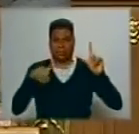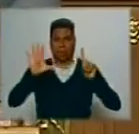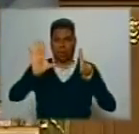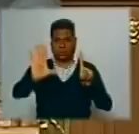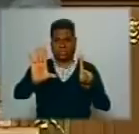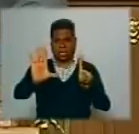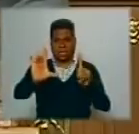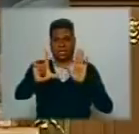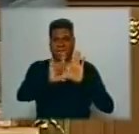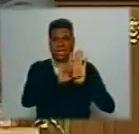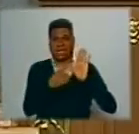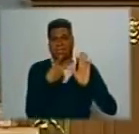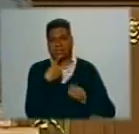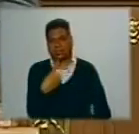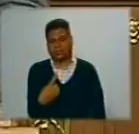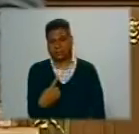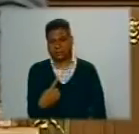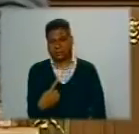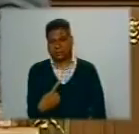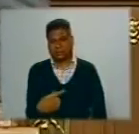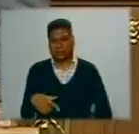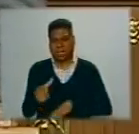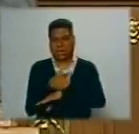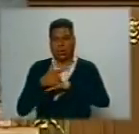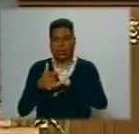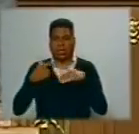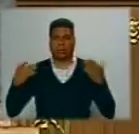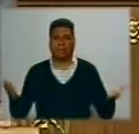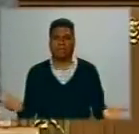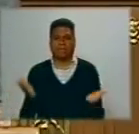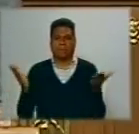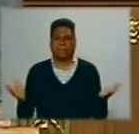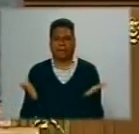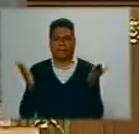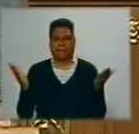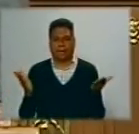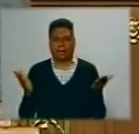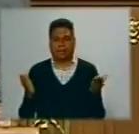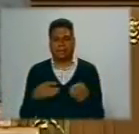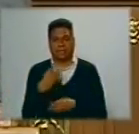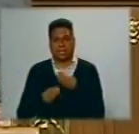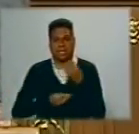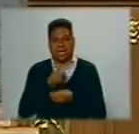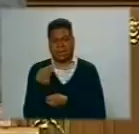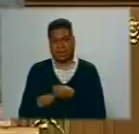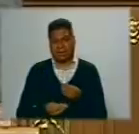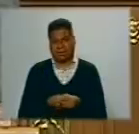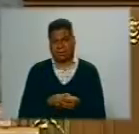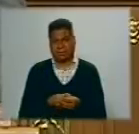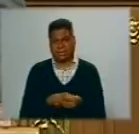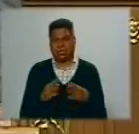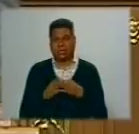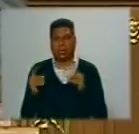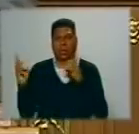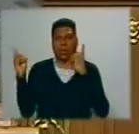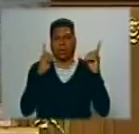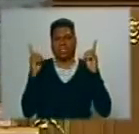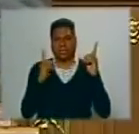ley establece que el Estado promoverá y garantizará el diálogo